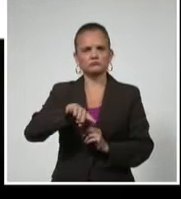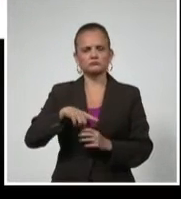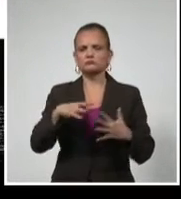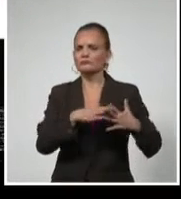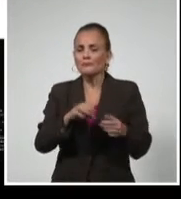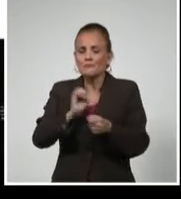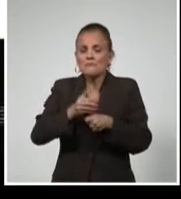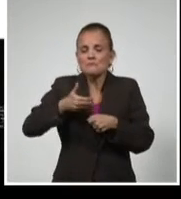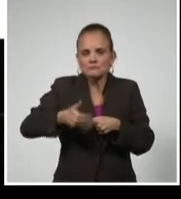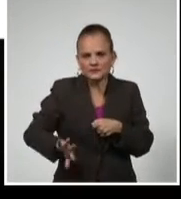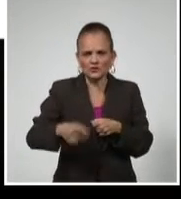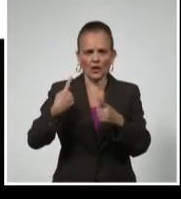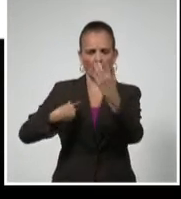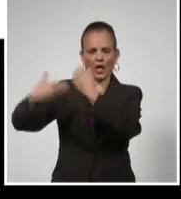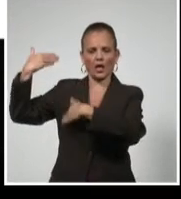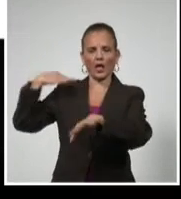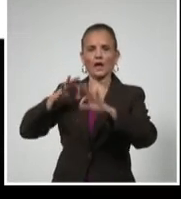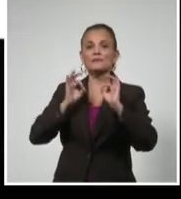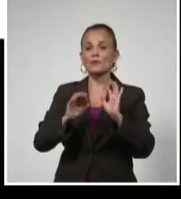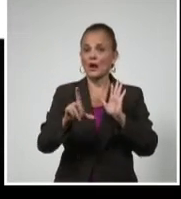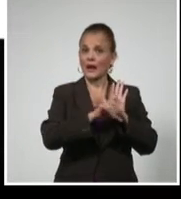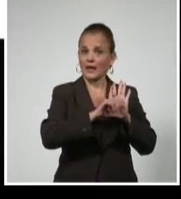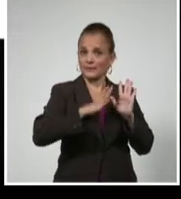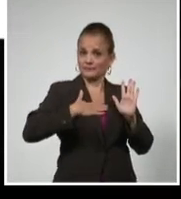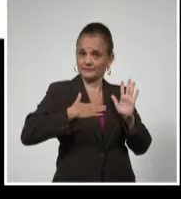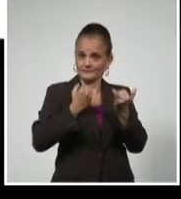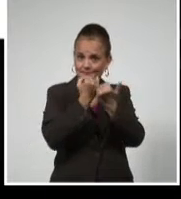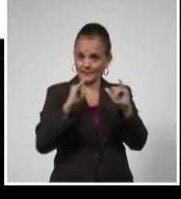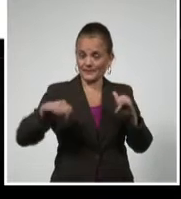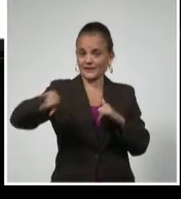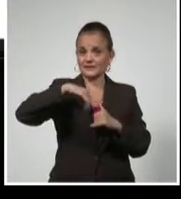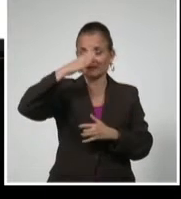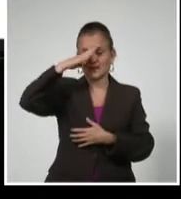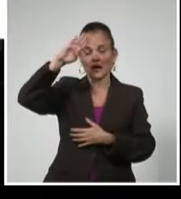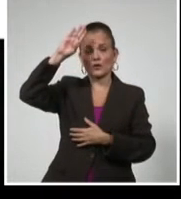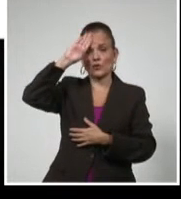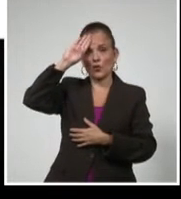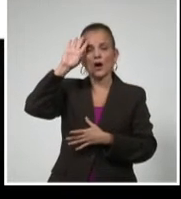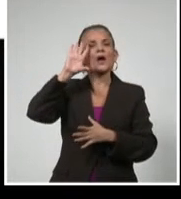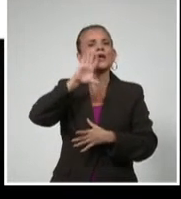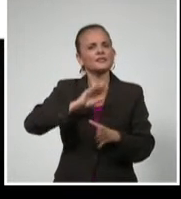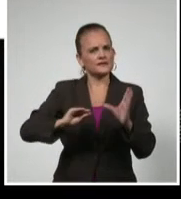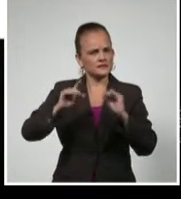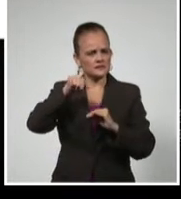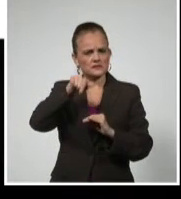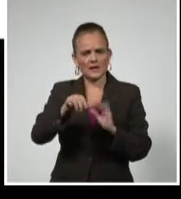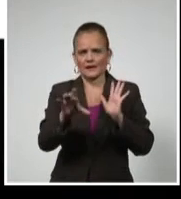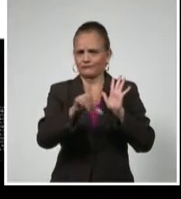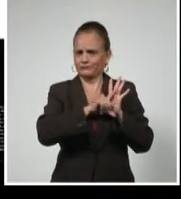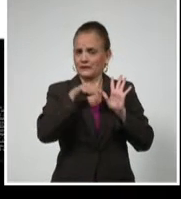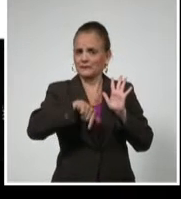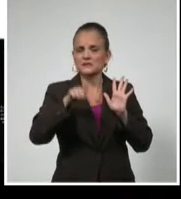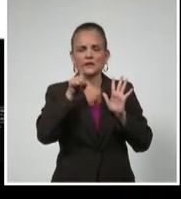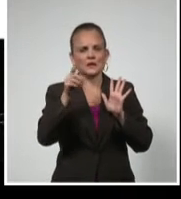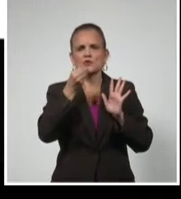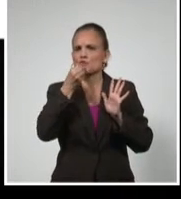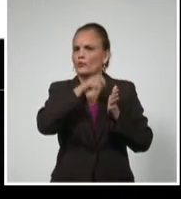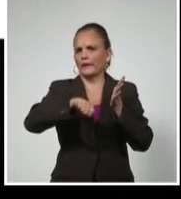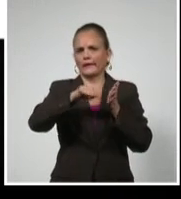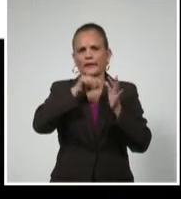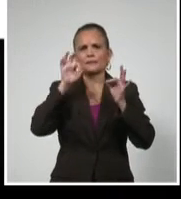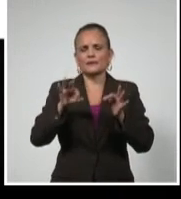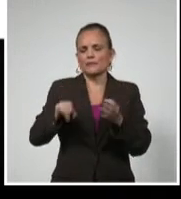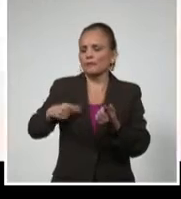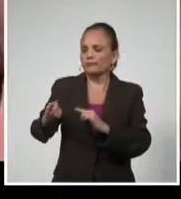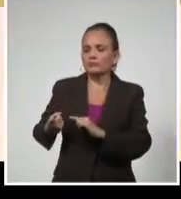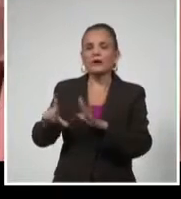y Soberanía Cubanas de 1996 describe como inaplicable y sin valor ni efecto jurídico alguno a la ley